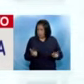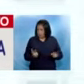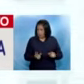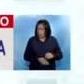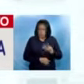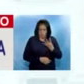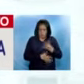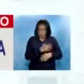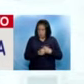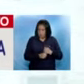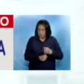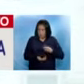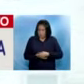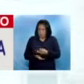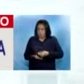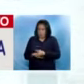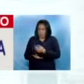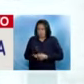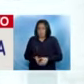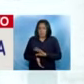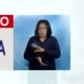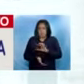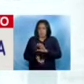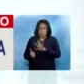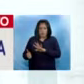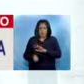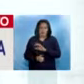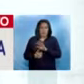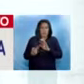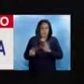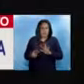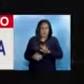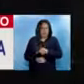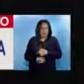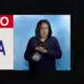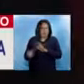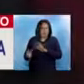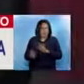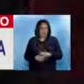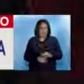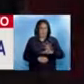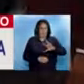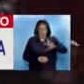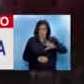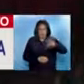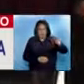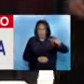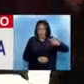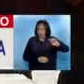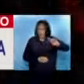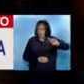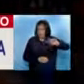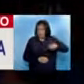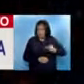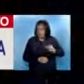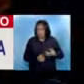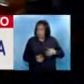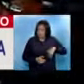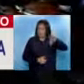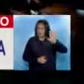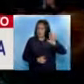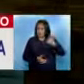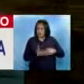esos 4 años sus gastos fueron 567 mil 733 dólares, casi 300 mil dólares más de lo que ingresó a sus